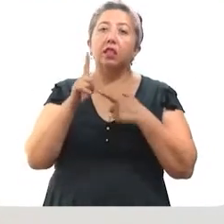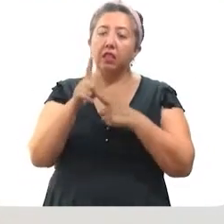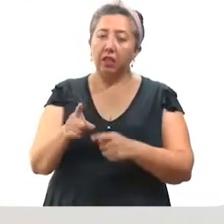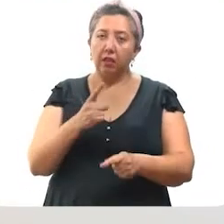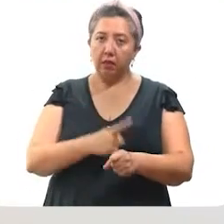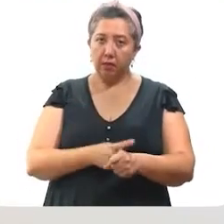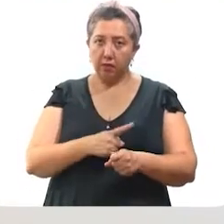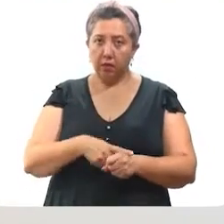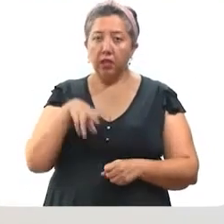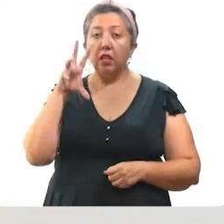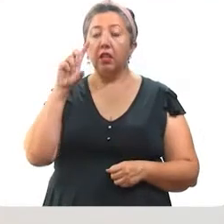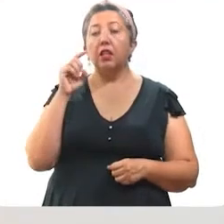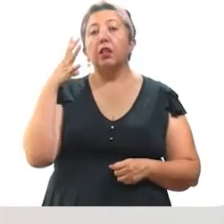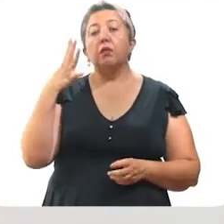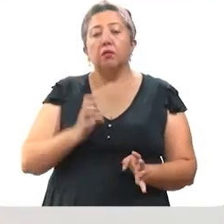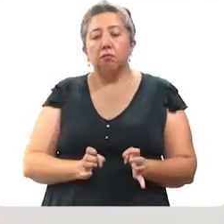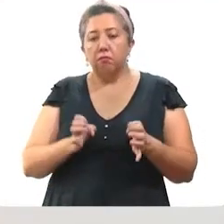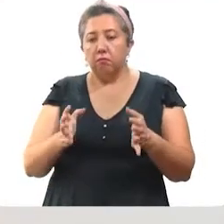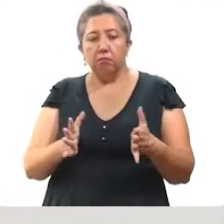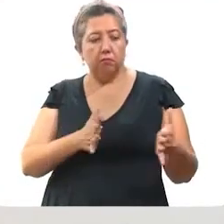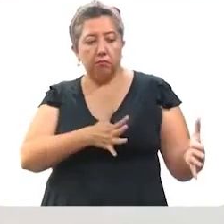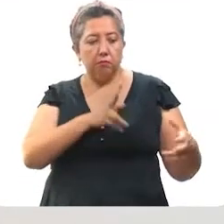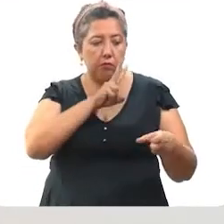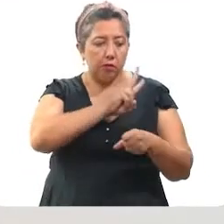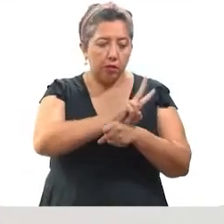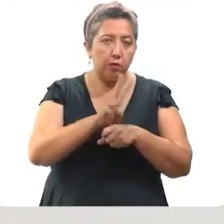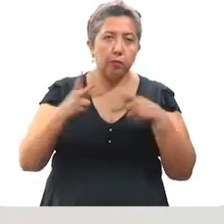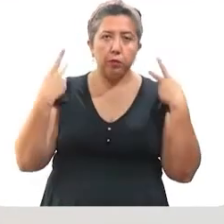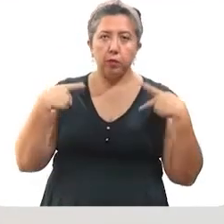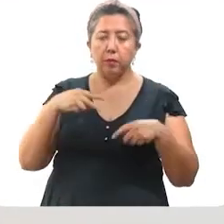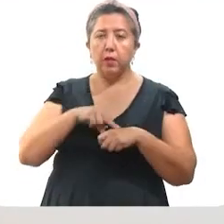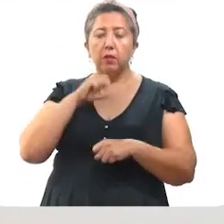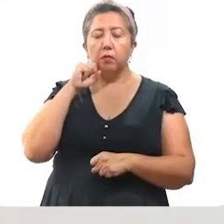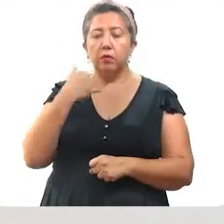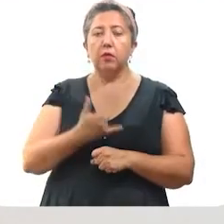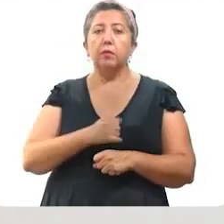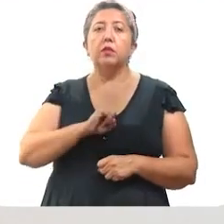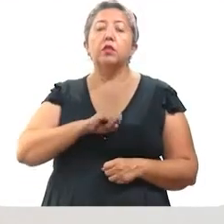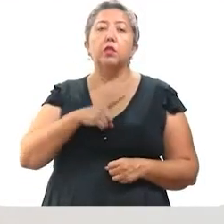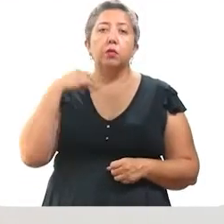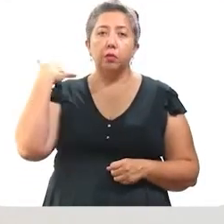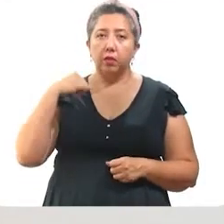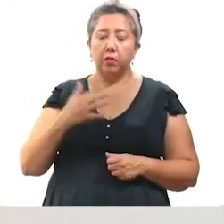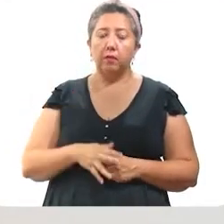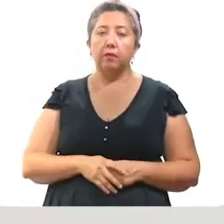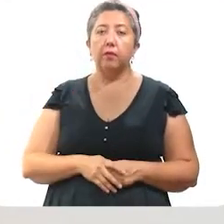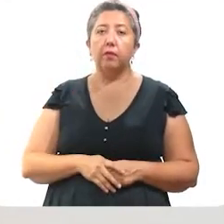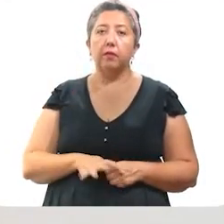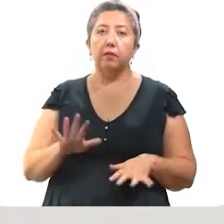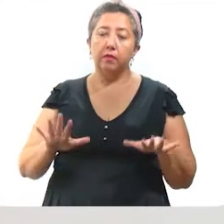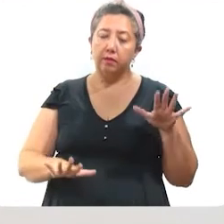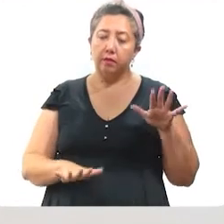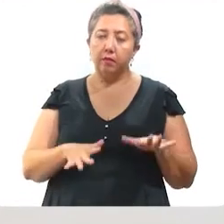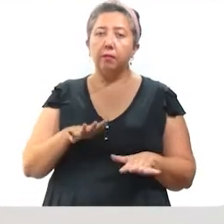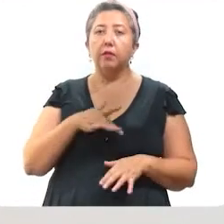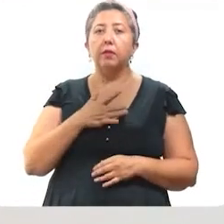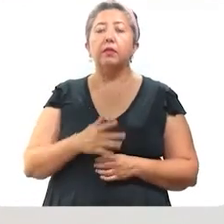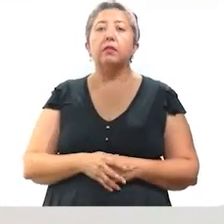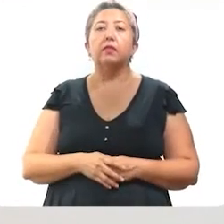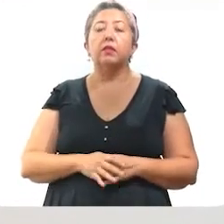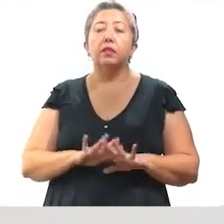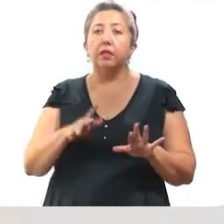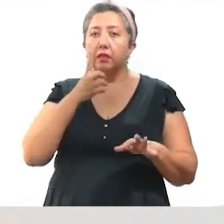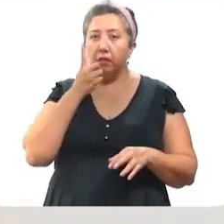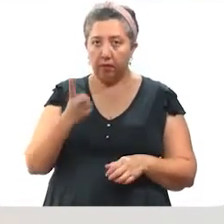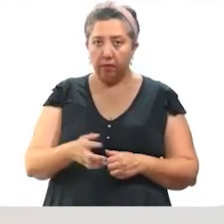los casos activos 34 están estables aislados y monitoreados por personal médico de los servicios de salud de yucatán representan síntomas leves